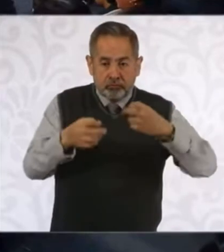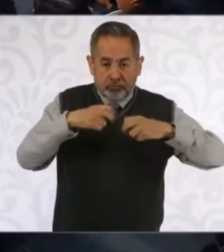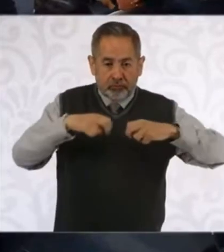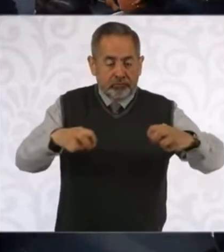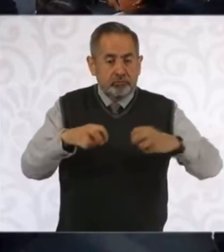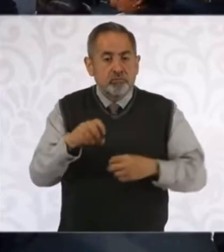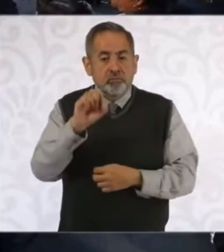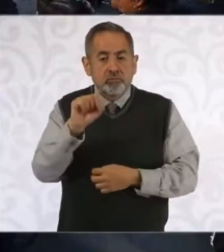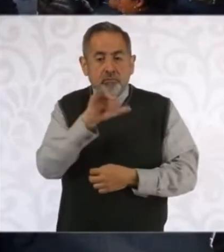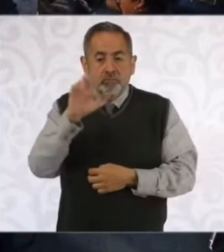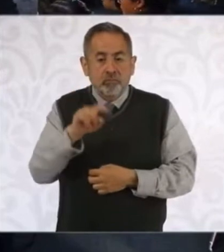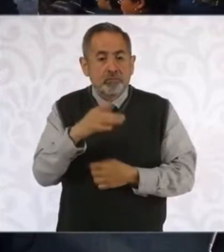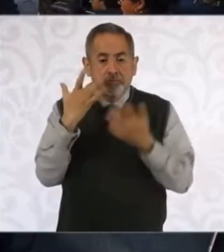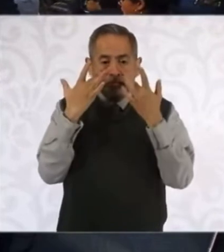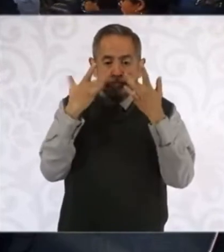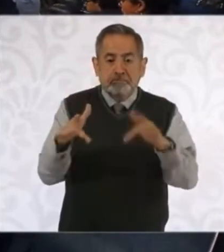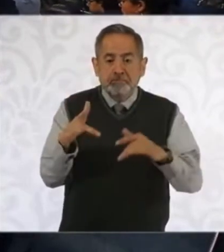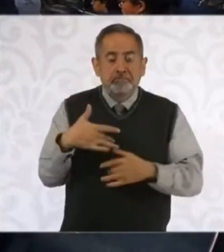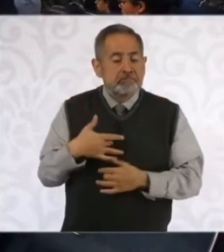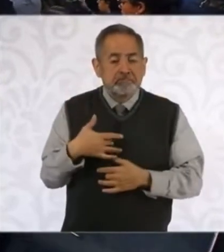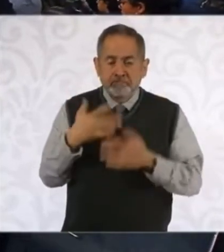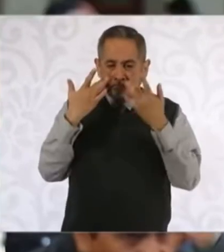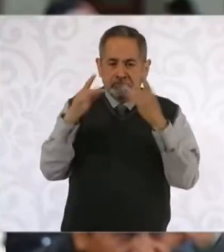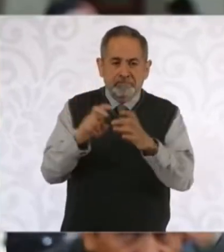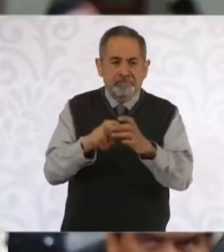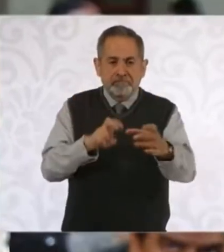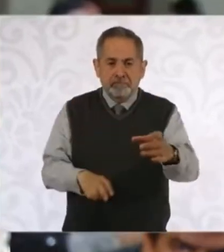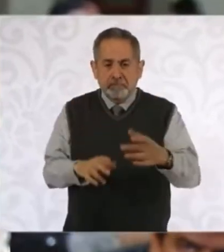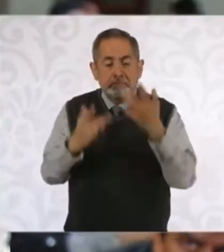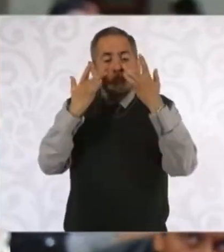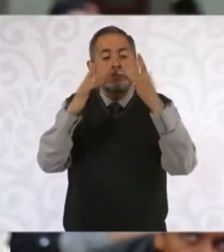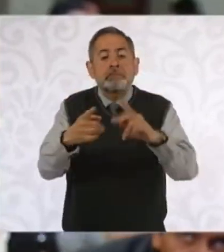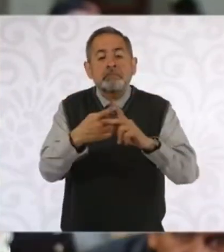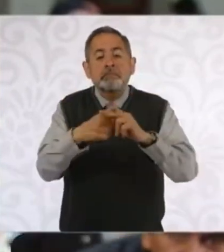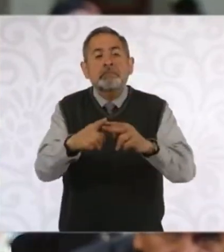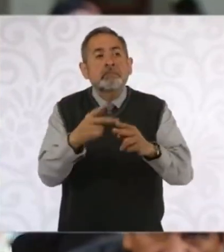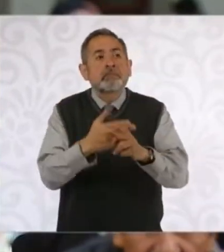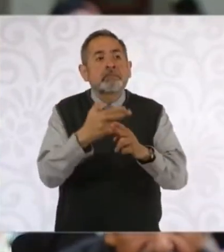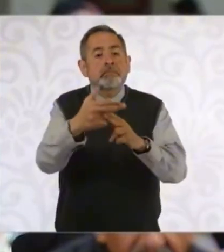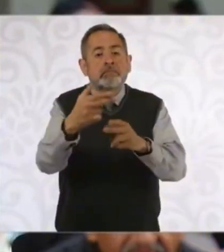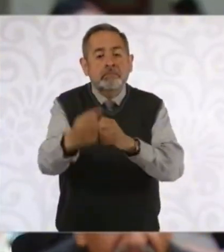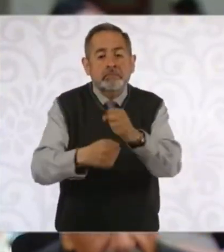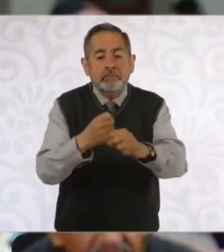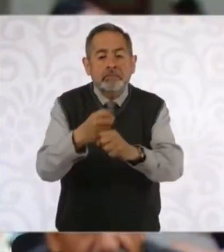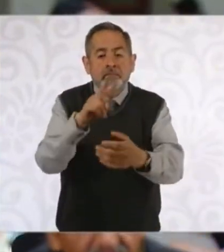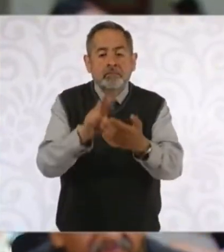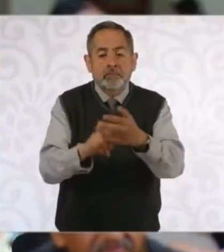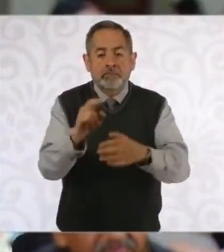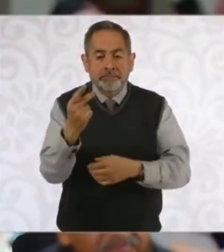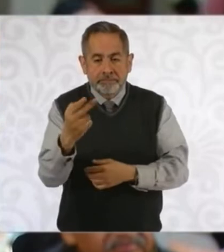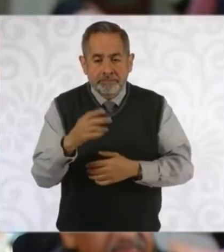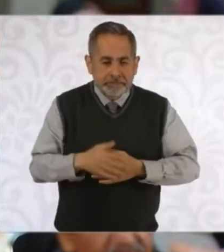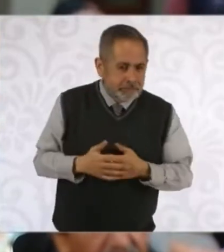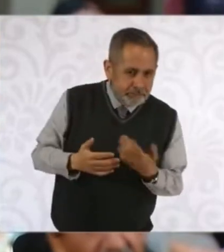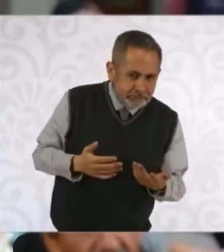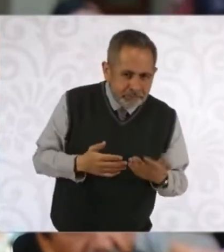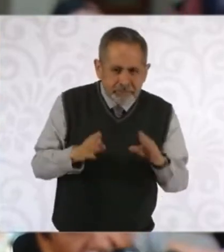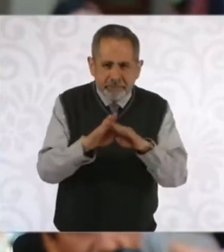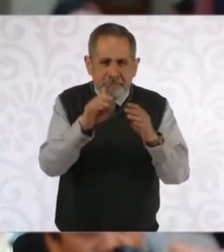su renuncia. Una renuncia que no va a ser inmediata, sino que vendría hasta el año 2025 y tal cual la casa del